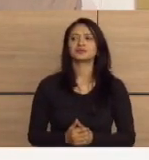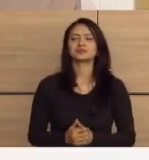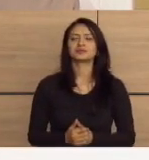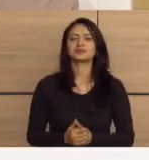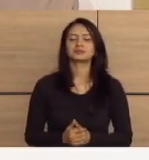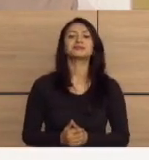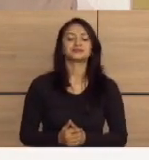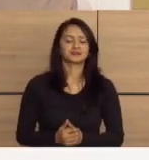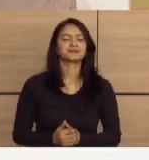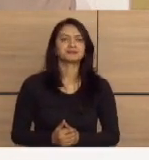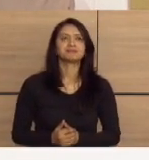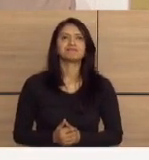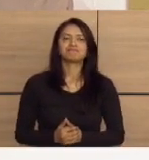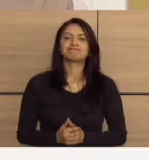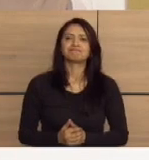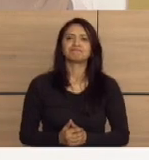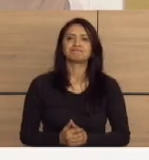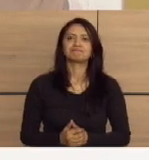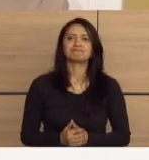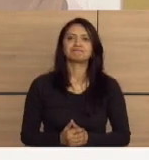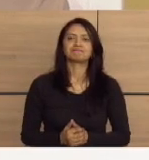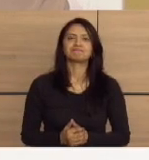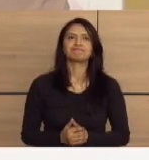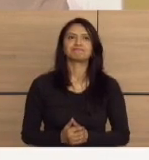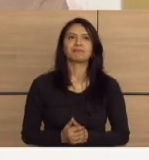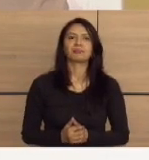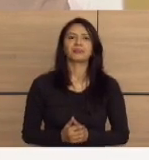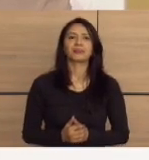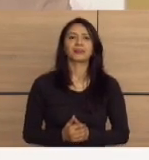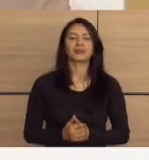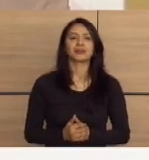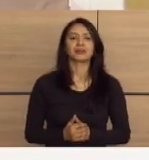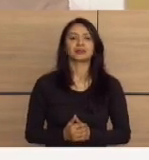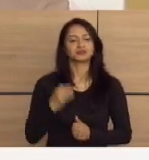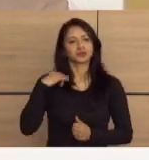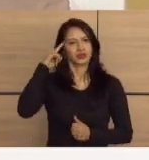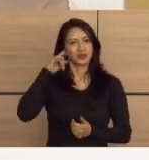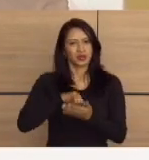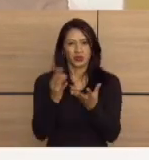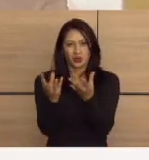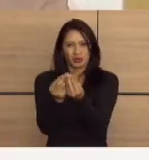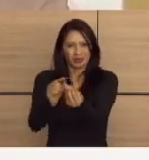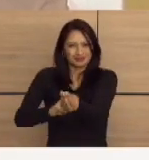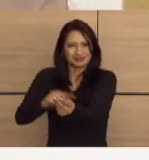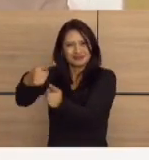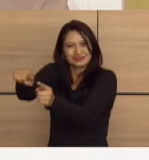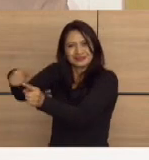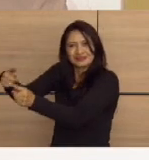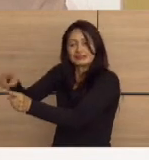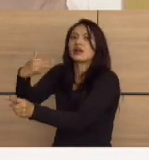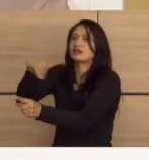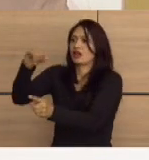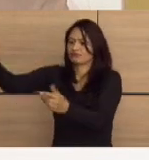Muy bien, creo que desde los grupos étnicos han hecho un gran aporte al